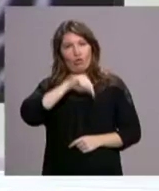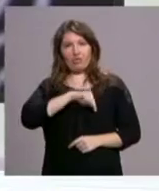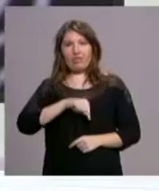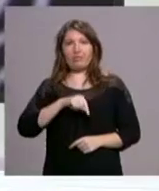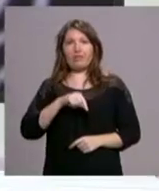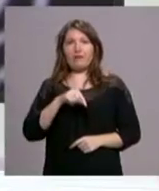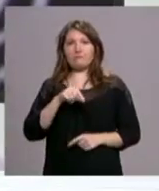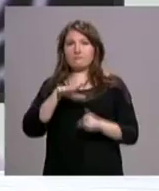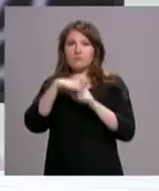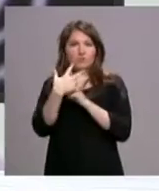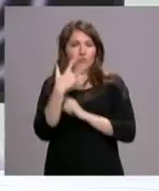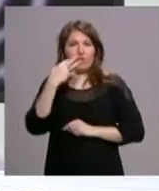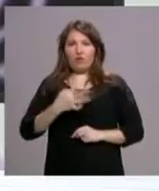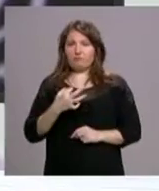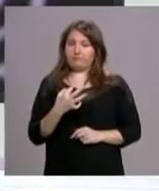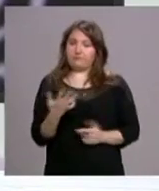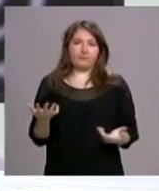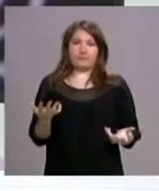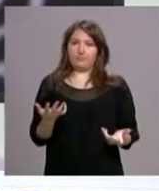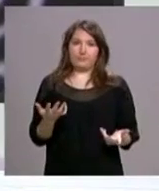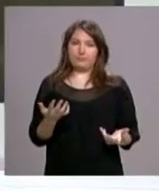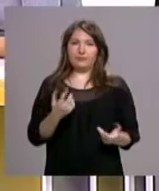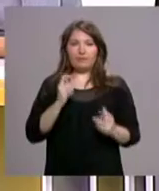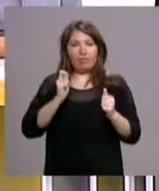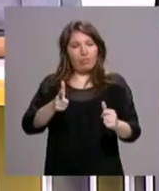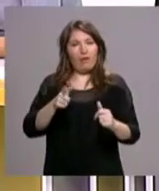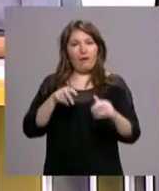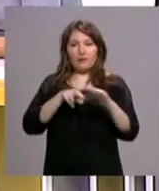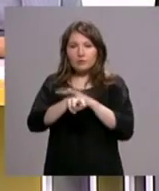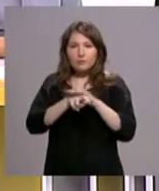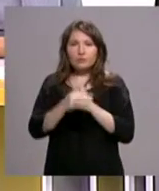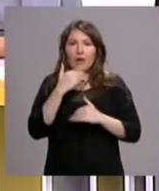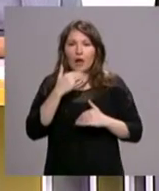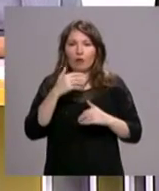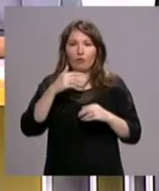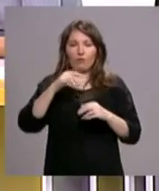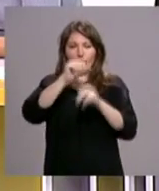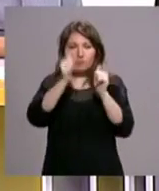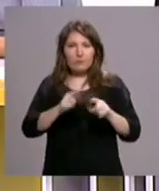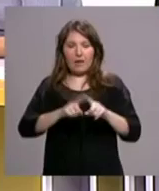esa realidad y activar mecanismos de rebeldía ante esa indignidad.